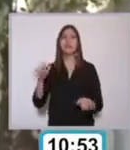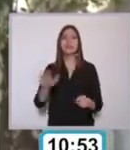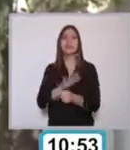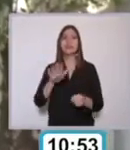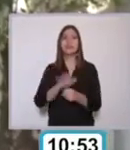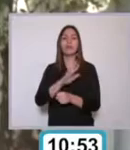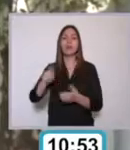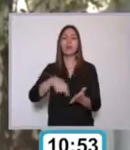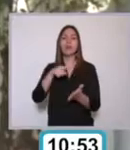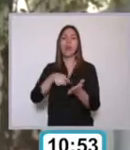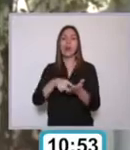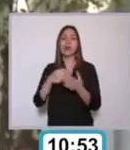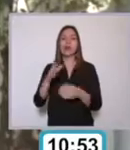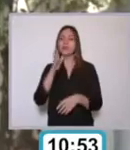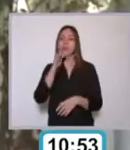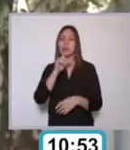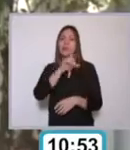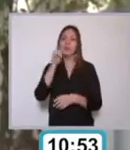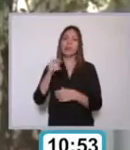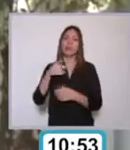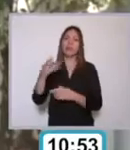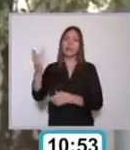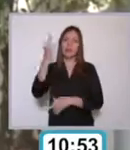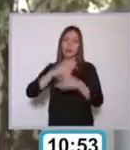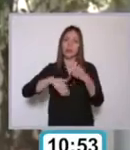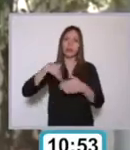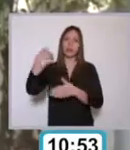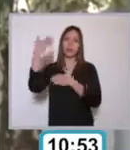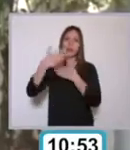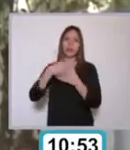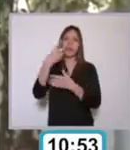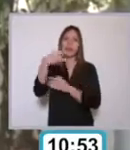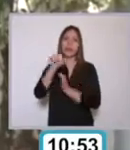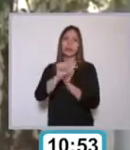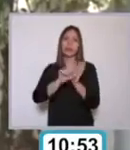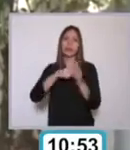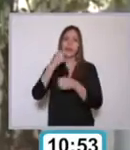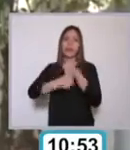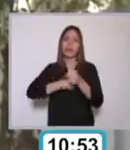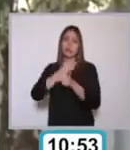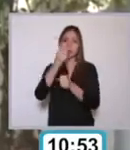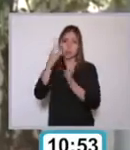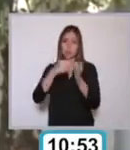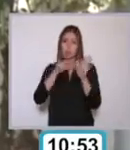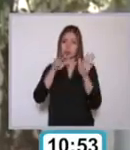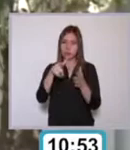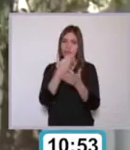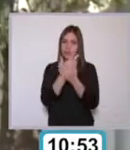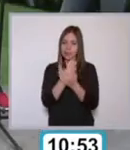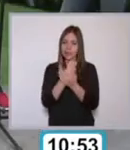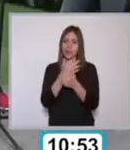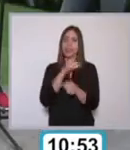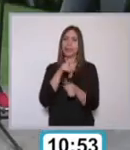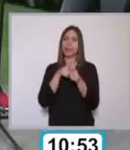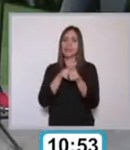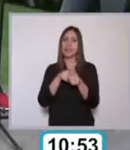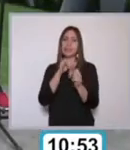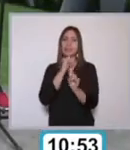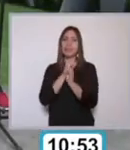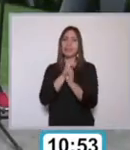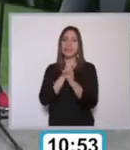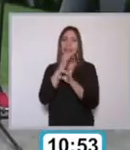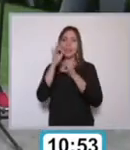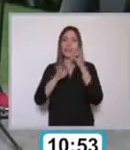todos los lugares, entonces regresamos el primer trimestre del 2018. Ok. Así que estén pendientes de nosotros, redes sociales, El Tambor de la